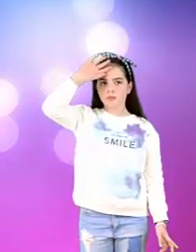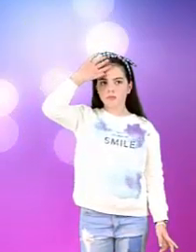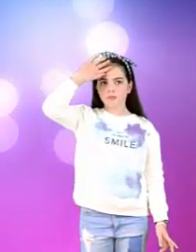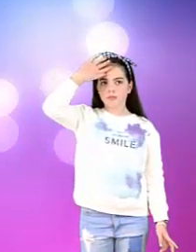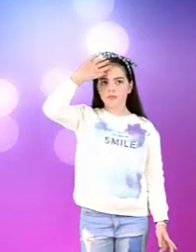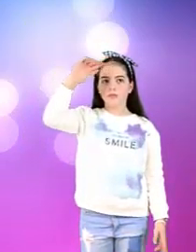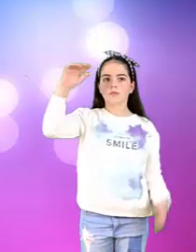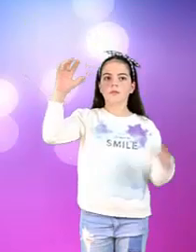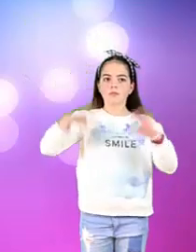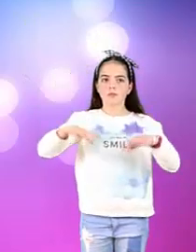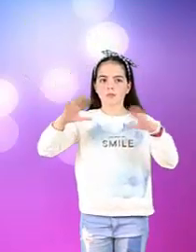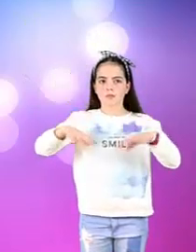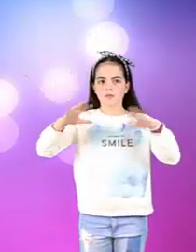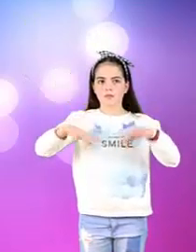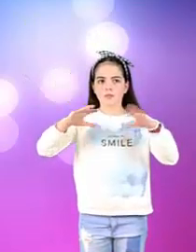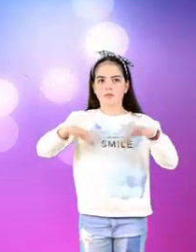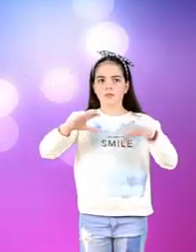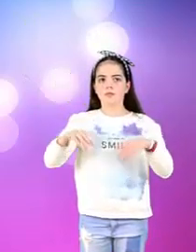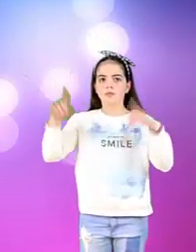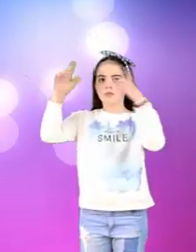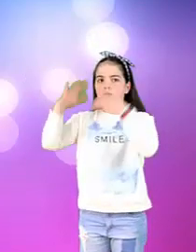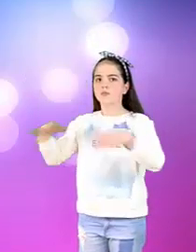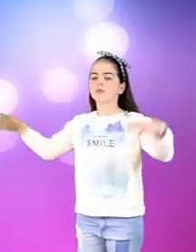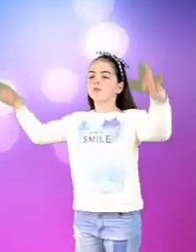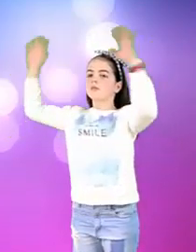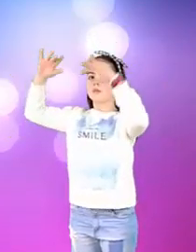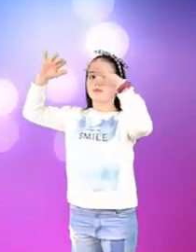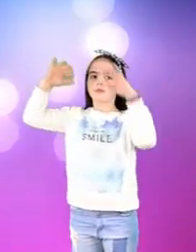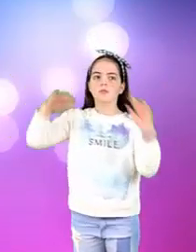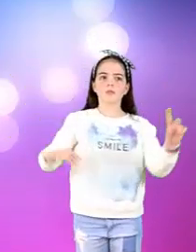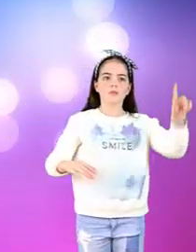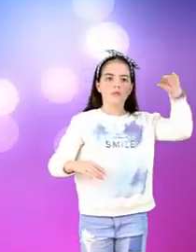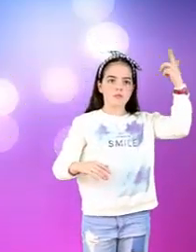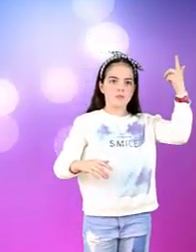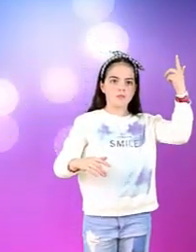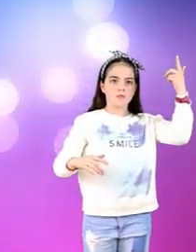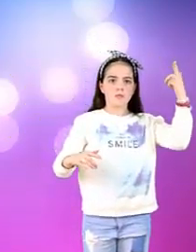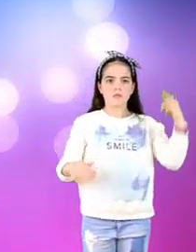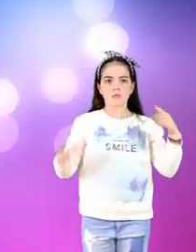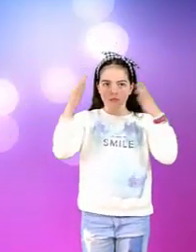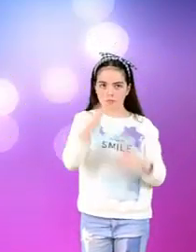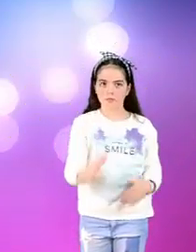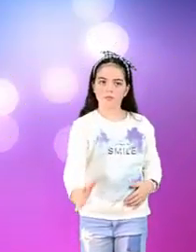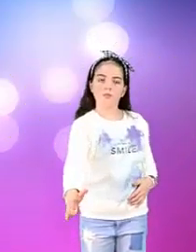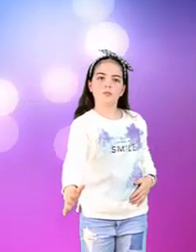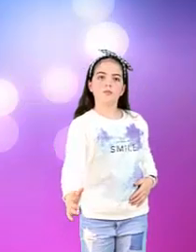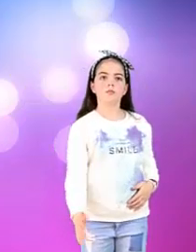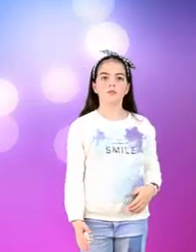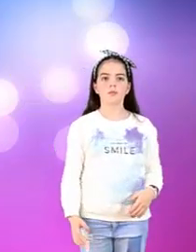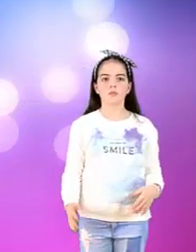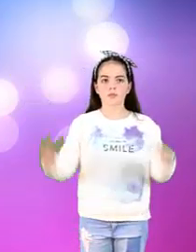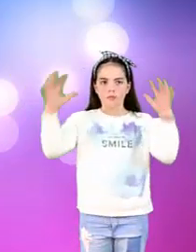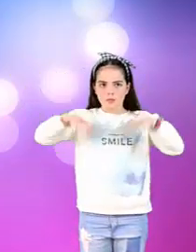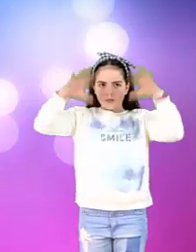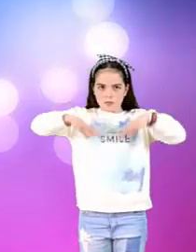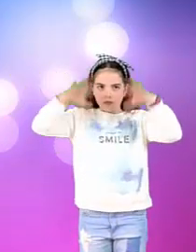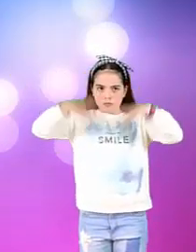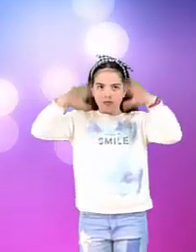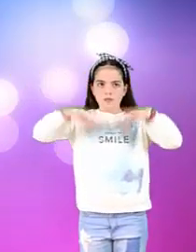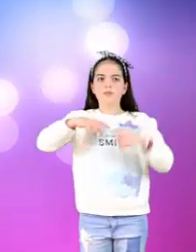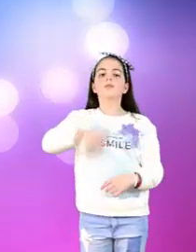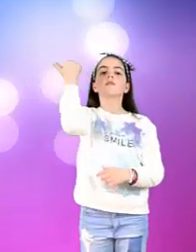En canto ás temperaturas, teremos mínimas bastante altas, superando os 10 grados e máximas rondando os